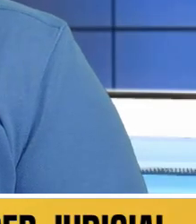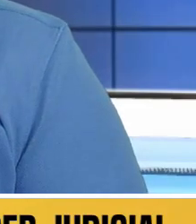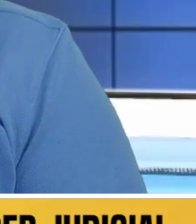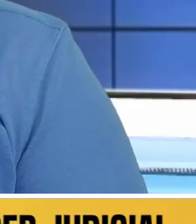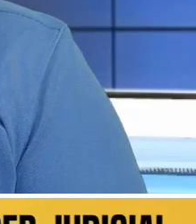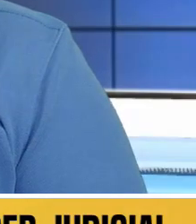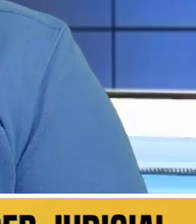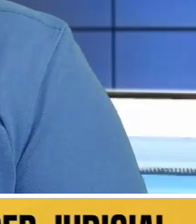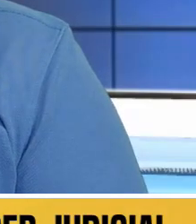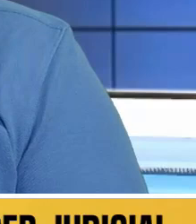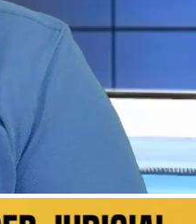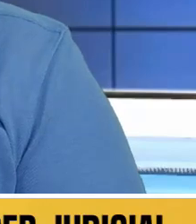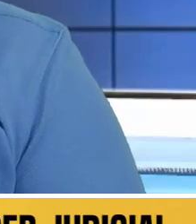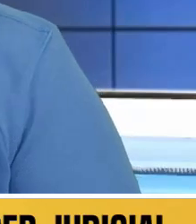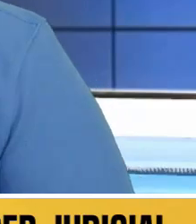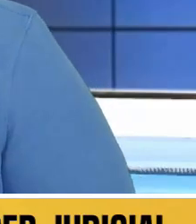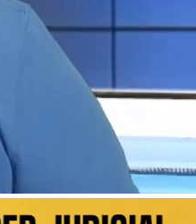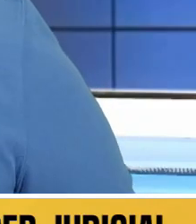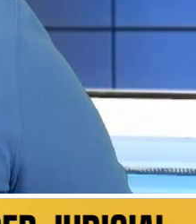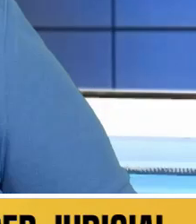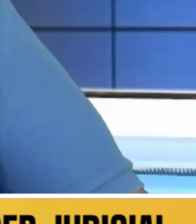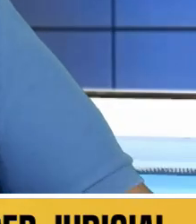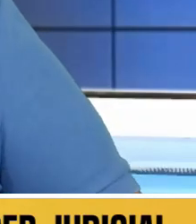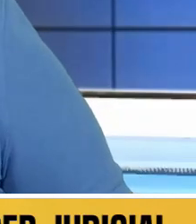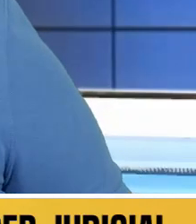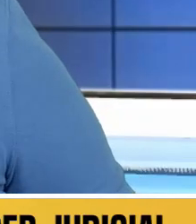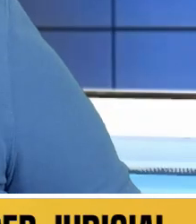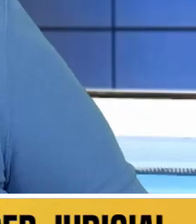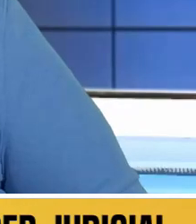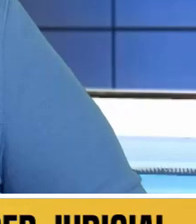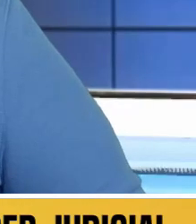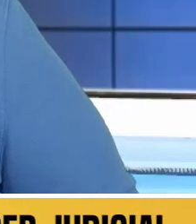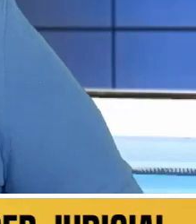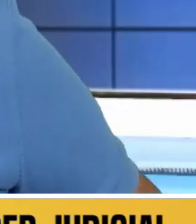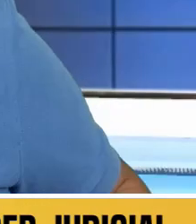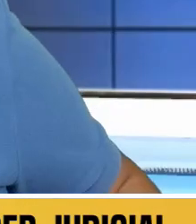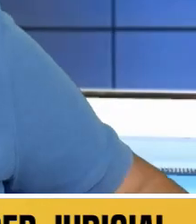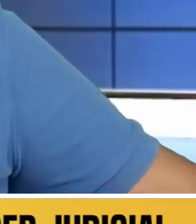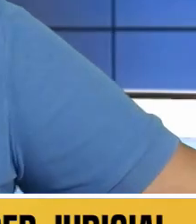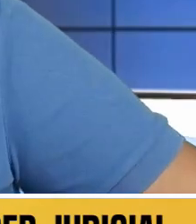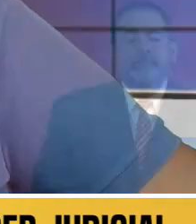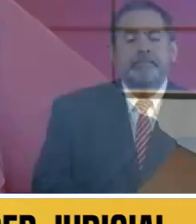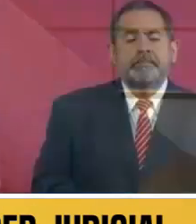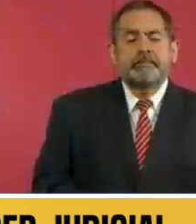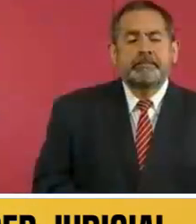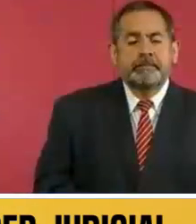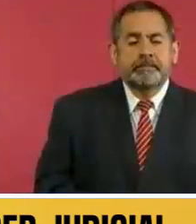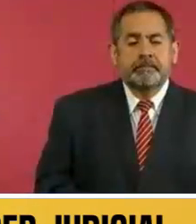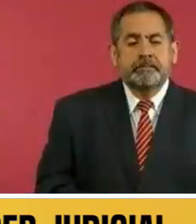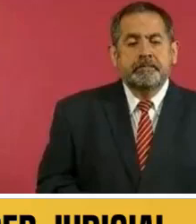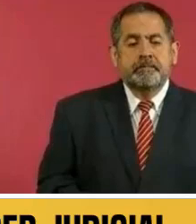a escuchar lo que dijo el presidente López Obrador sobre lo que se dio ayer en la Fiscalía General de la República.